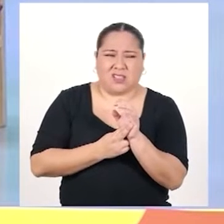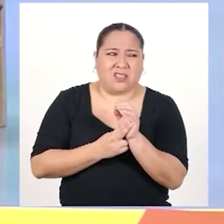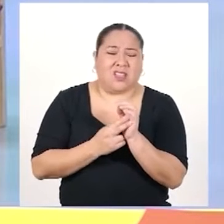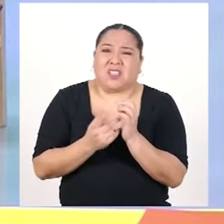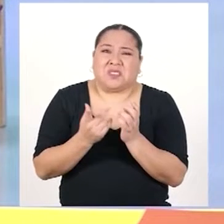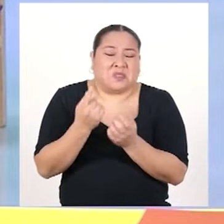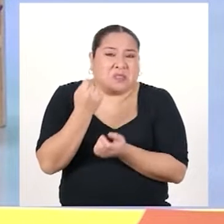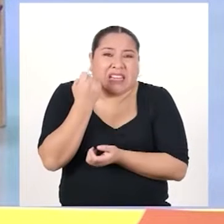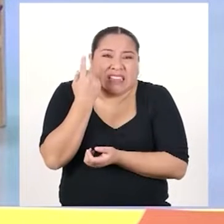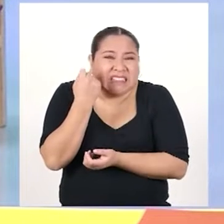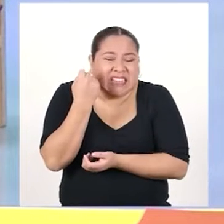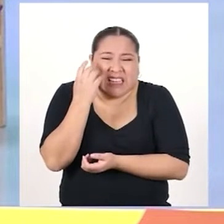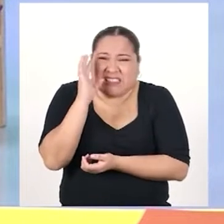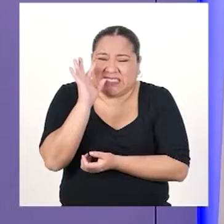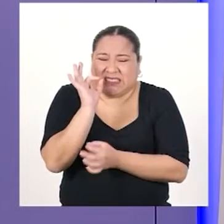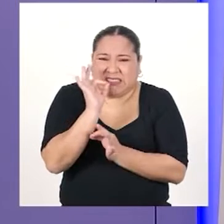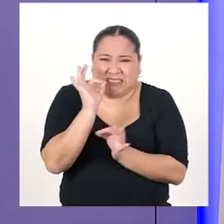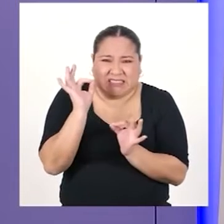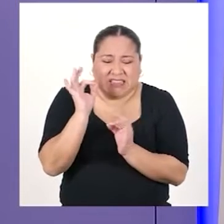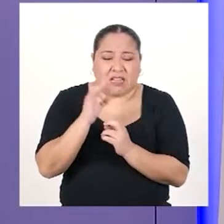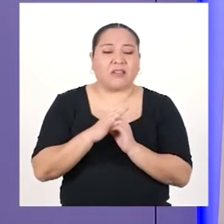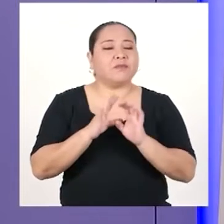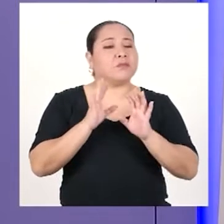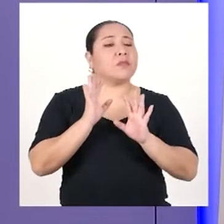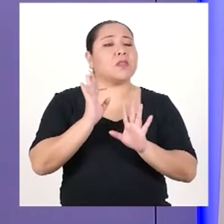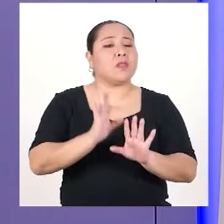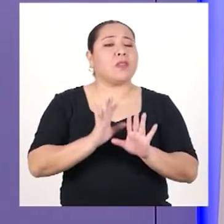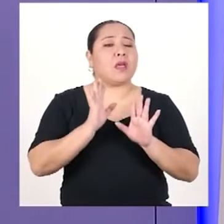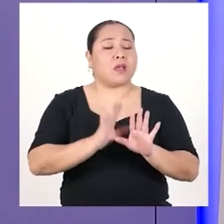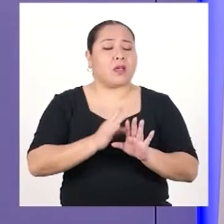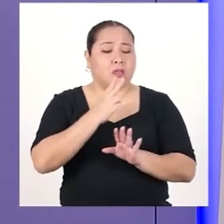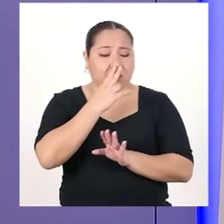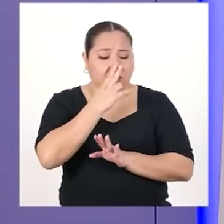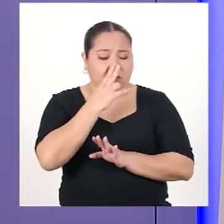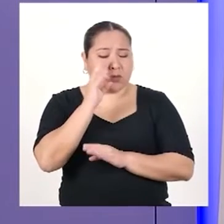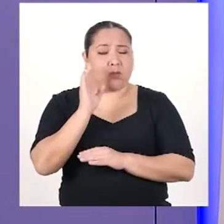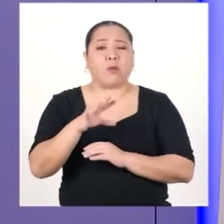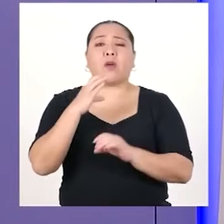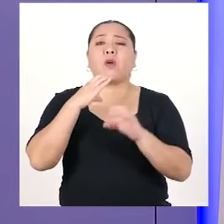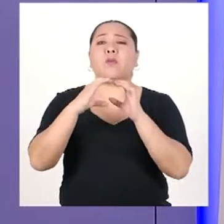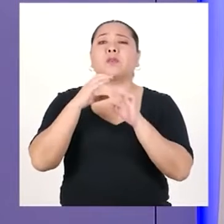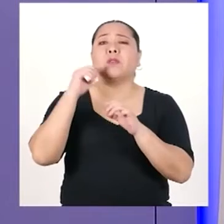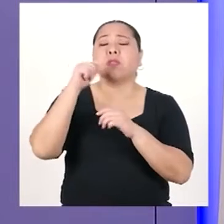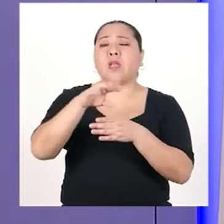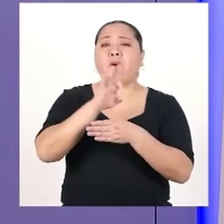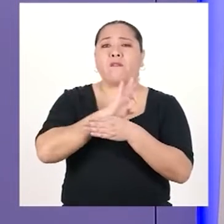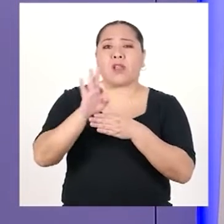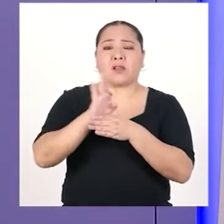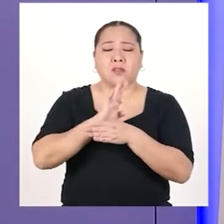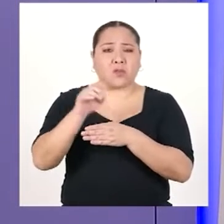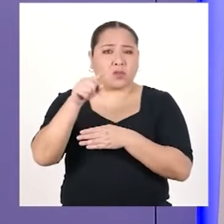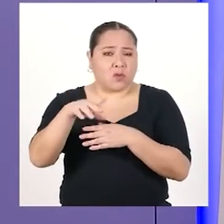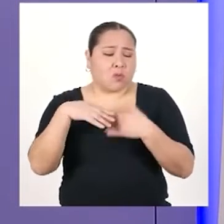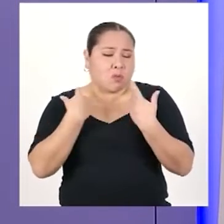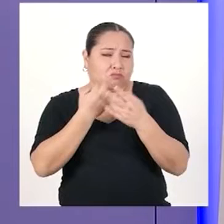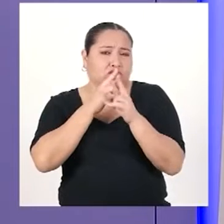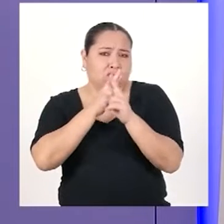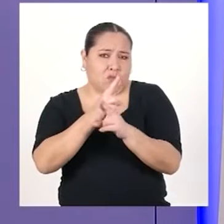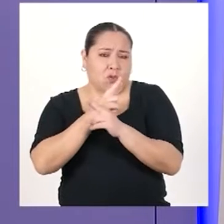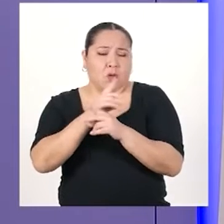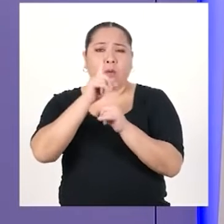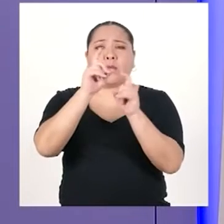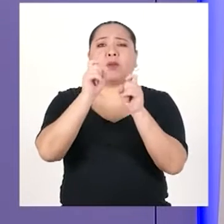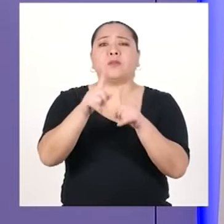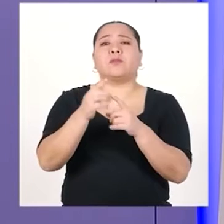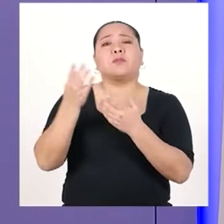No entiendo muy bien. Tranquilo, Tocino. Para hablarnos un poco más de las fracciones y poder responder a la